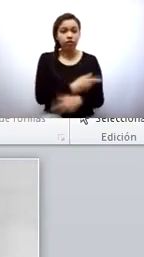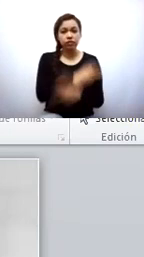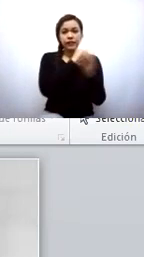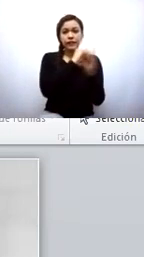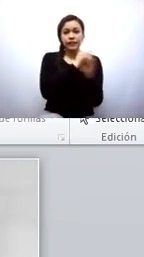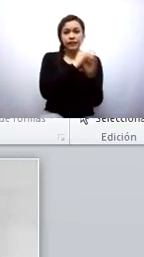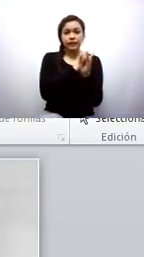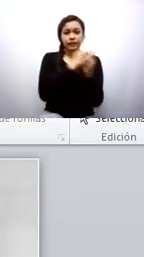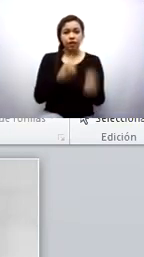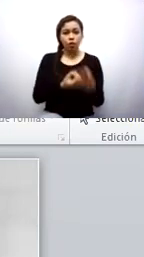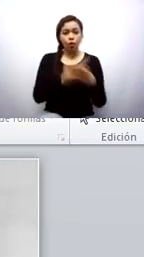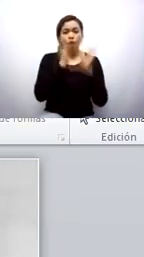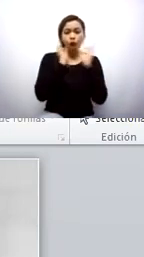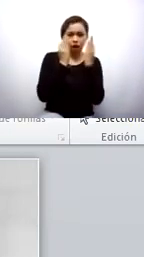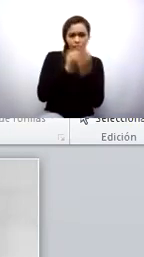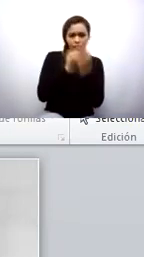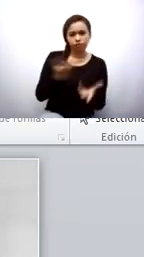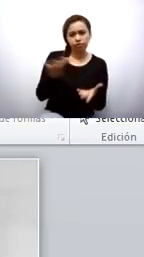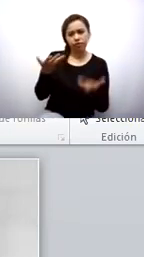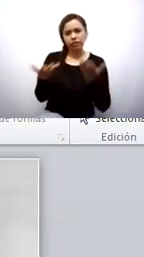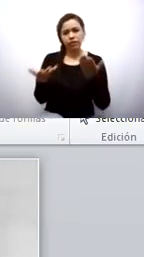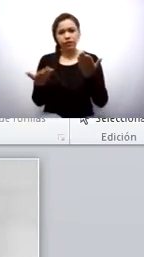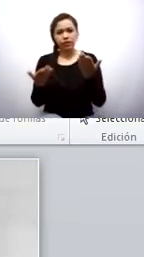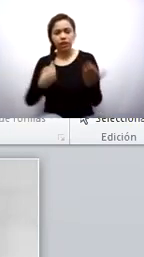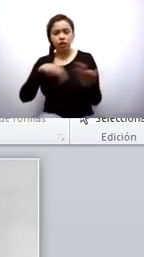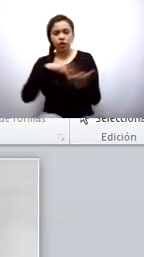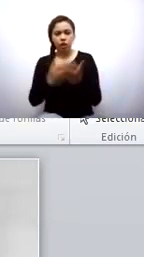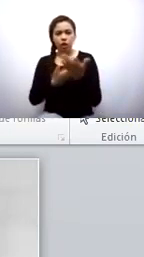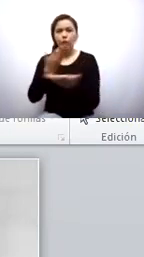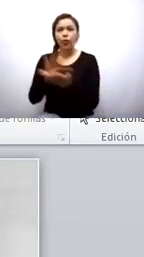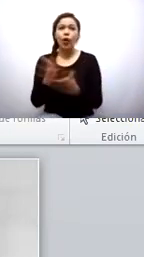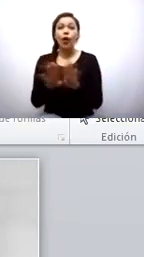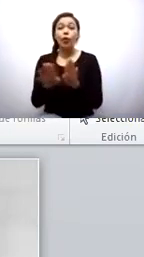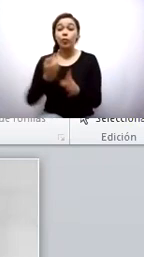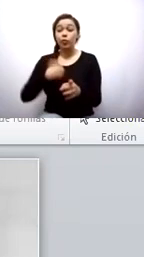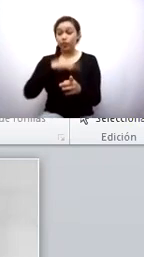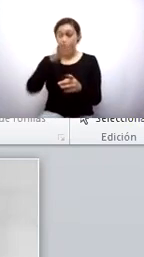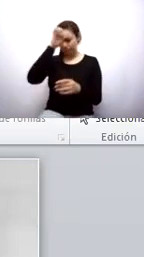modelo, ¿qué es lo que tenemos que aportar cada uno de nosotros con base en nuestras experiencias?